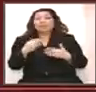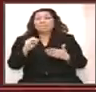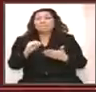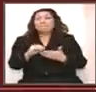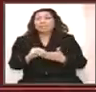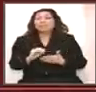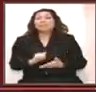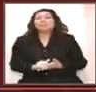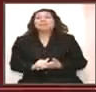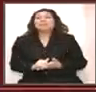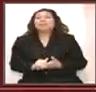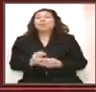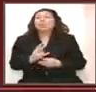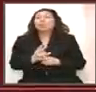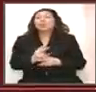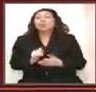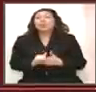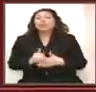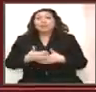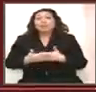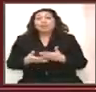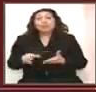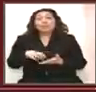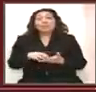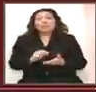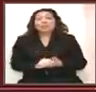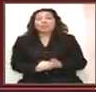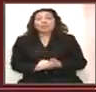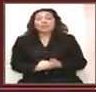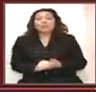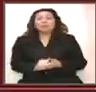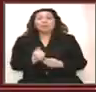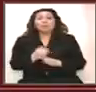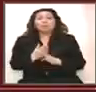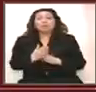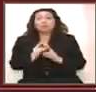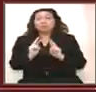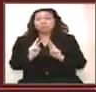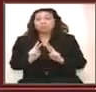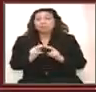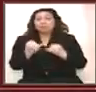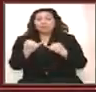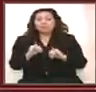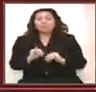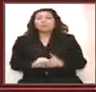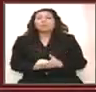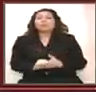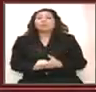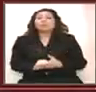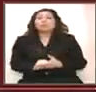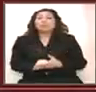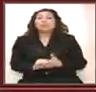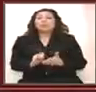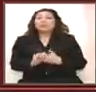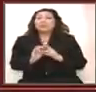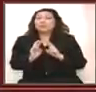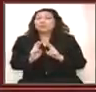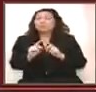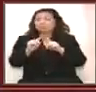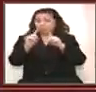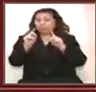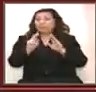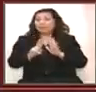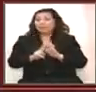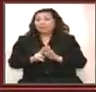mayor victimización e inseguridad generan en la población. Conforme se aprecia en la información que se ve en la